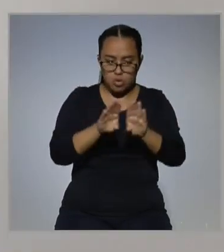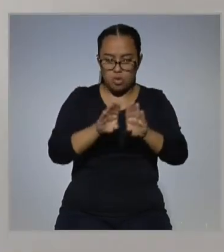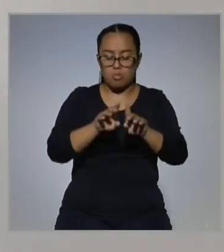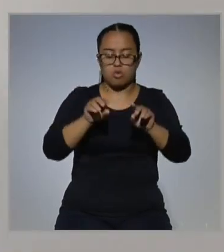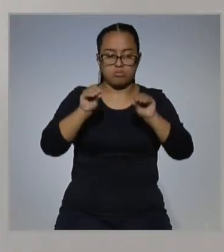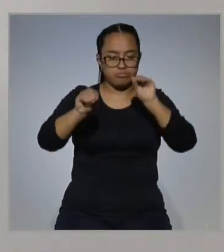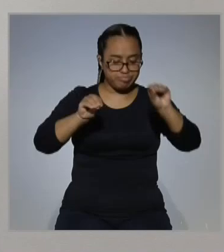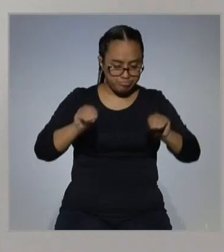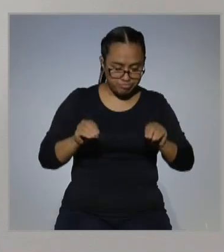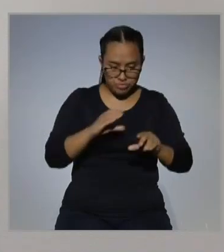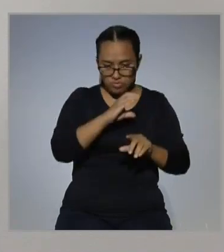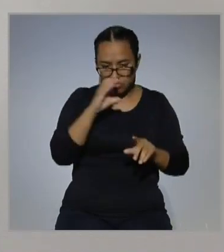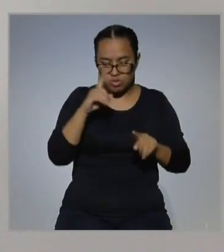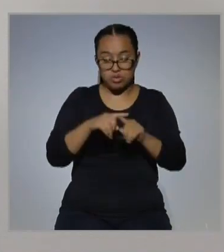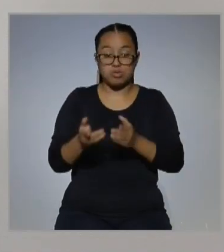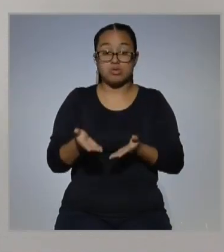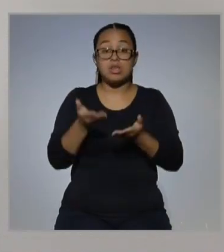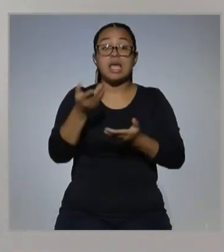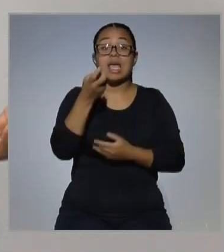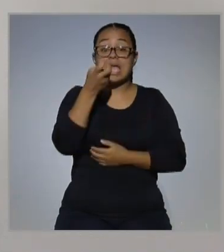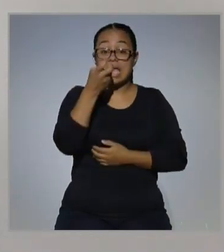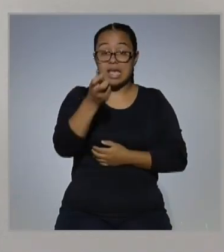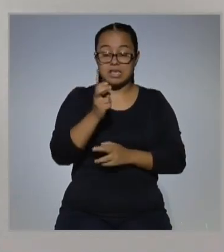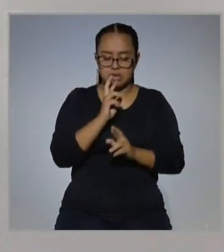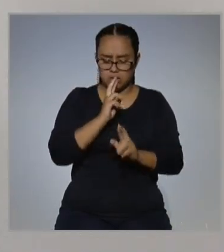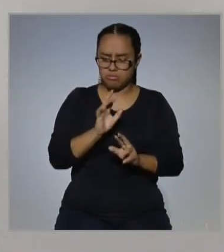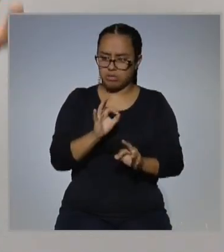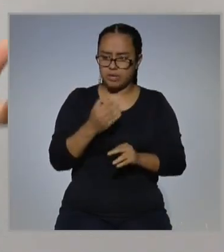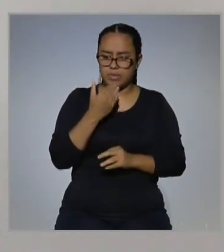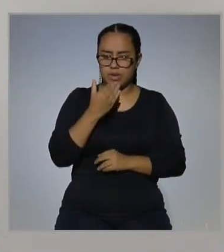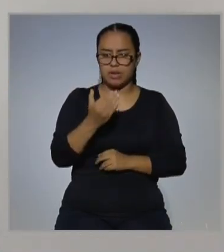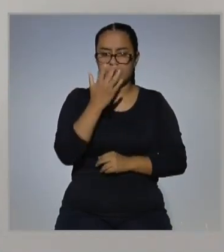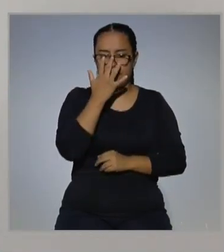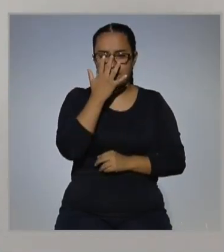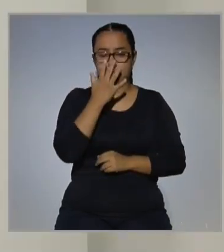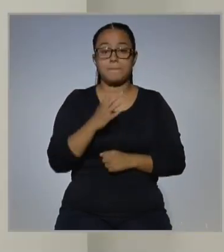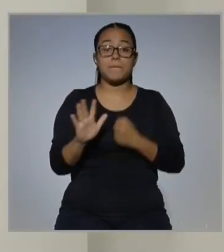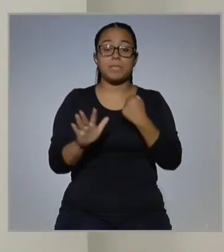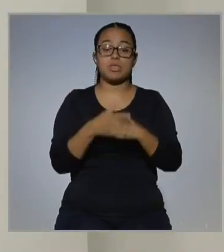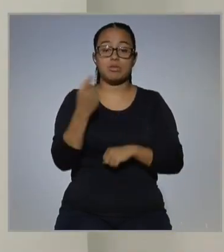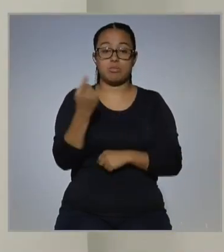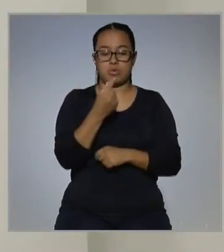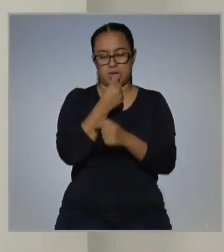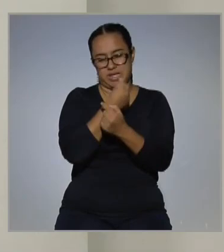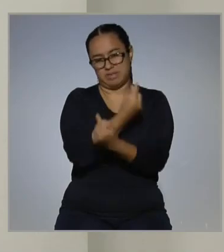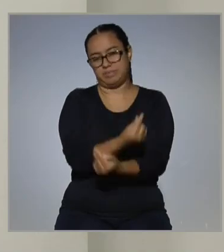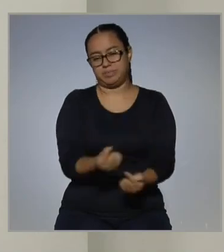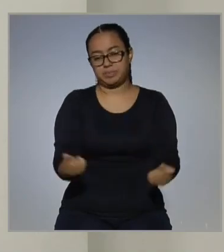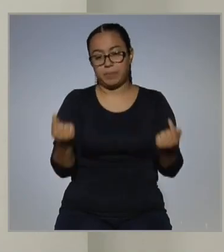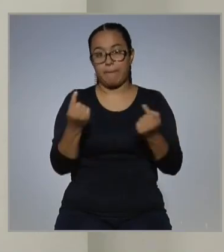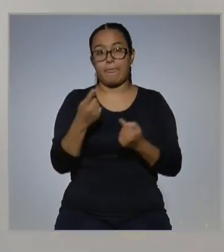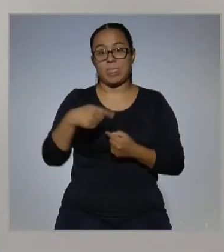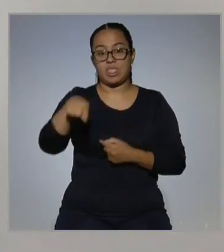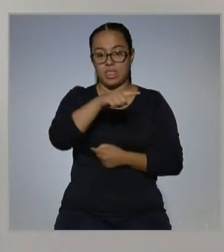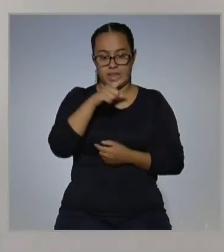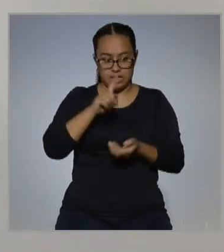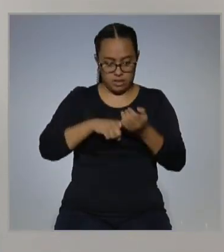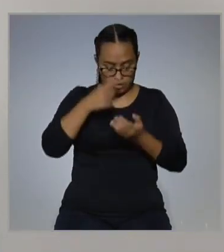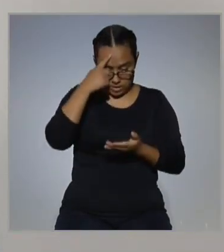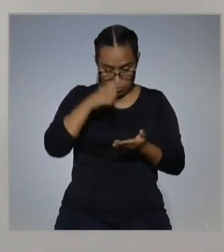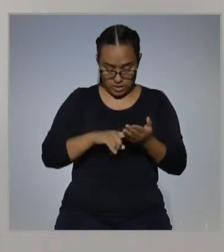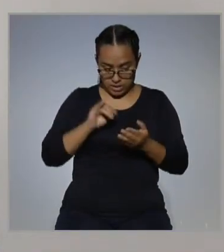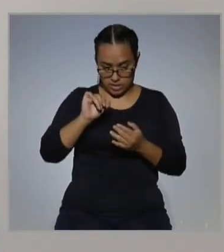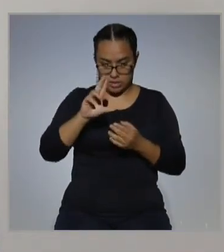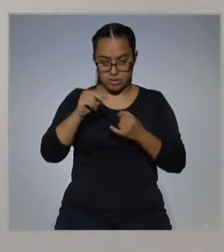Y a mí la respuesta me parece muy buena, porque en las infancias donde creer es crear,